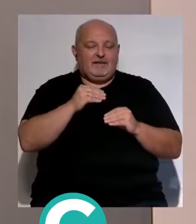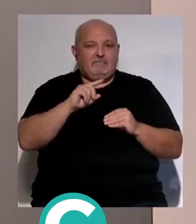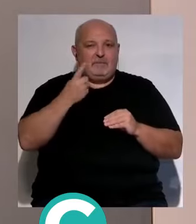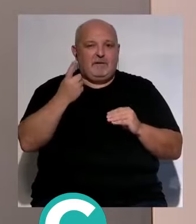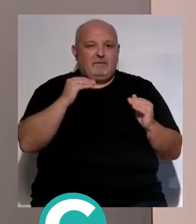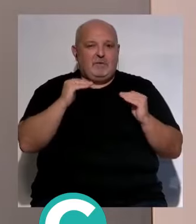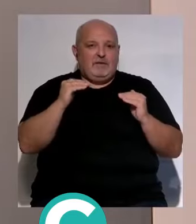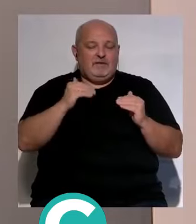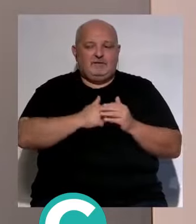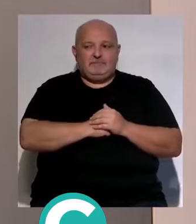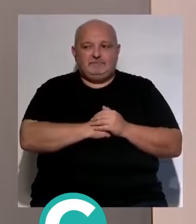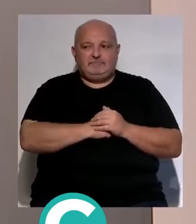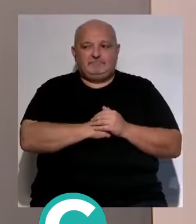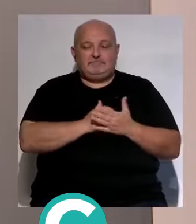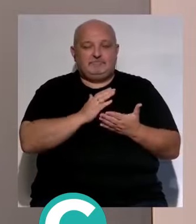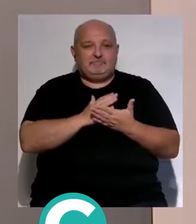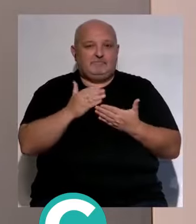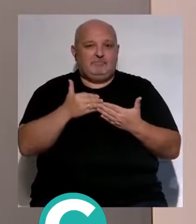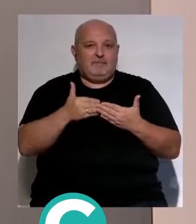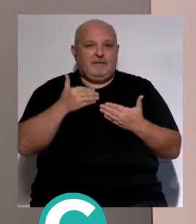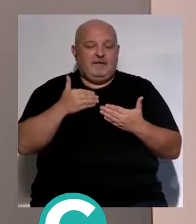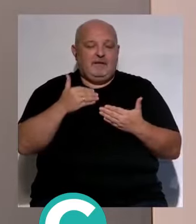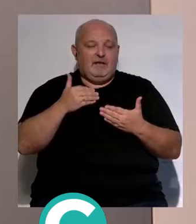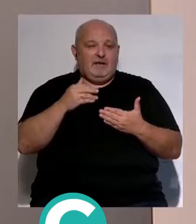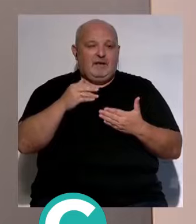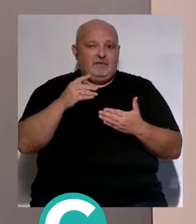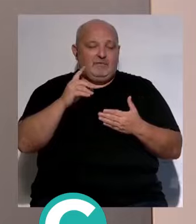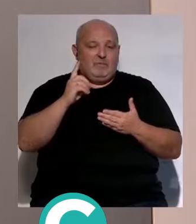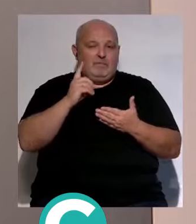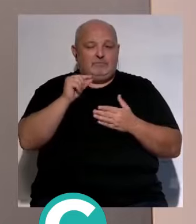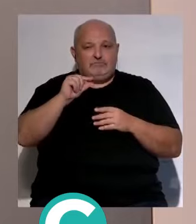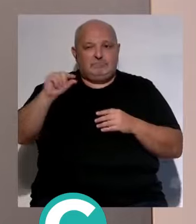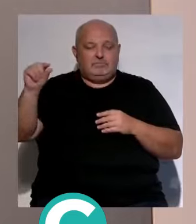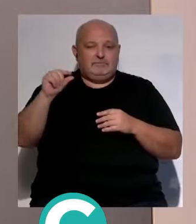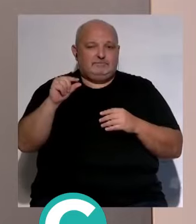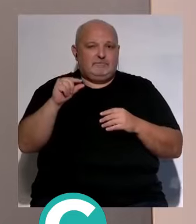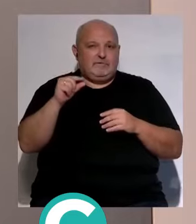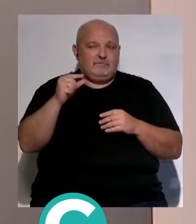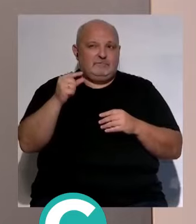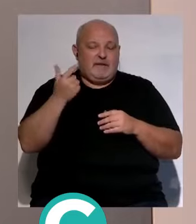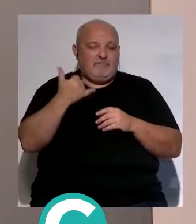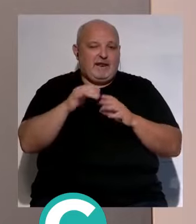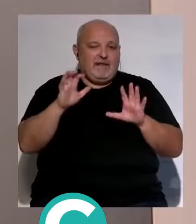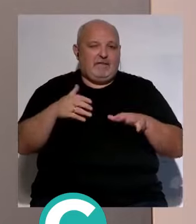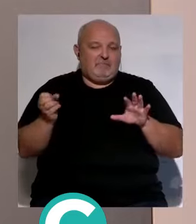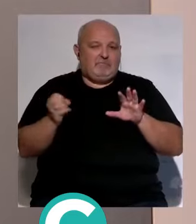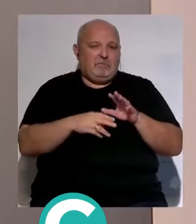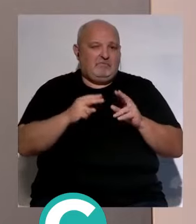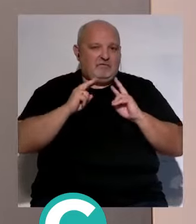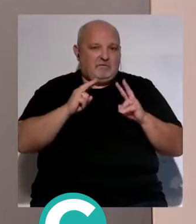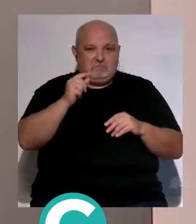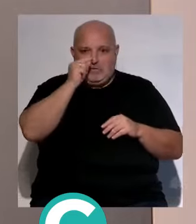primeras temporadas. Sobre todo porque parte del traspaso va a Rosario. Claro, al final lo comió por lo servido y un poquito más. Pero